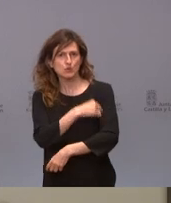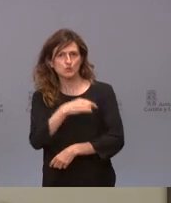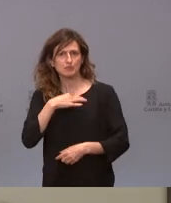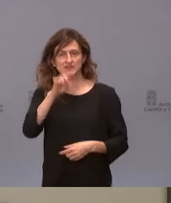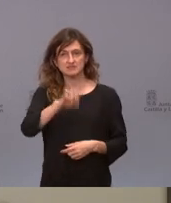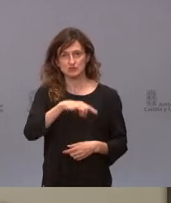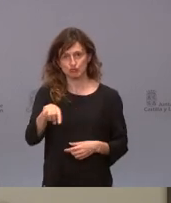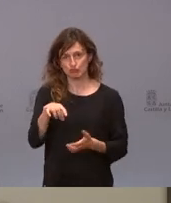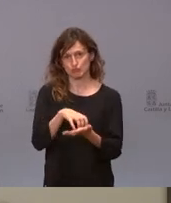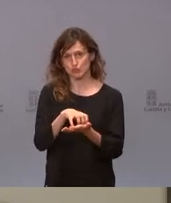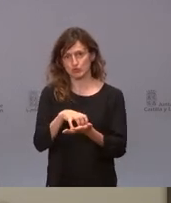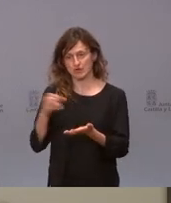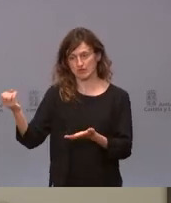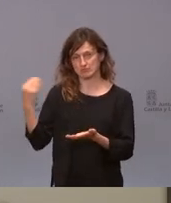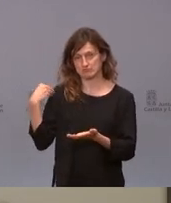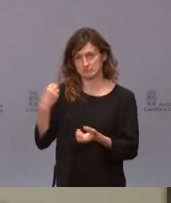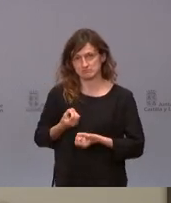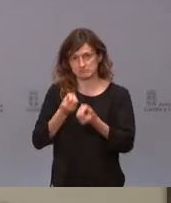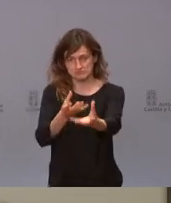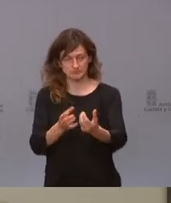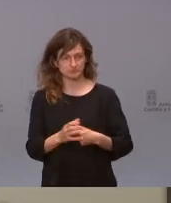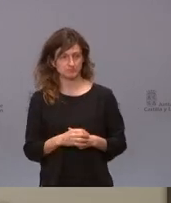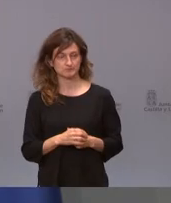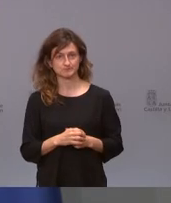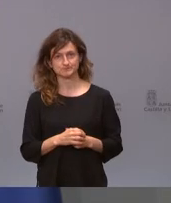trasladan alguna persona gracias